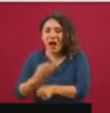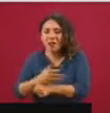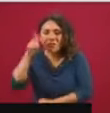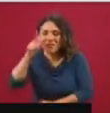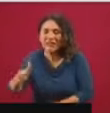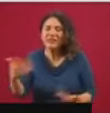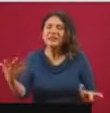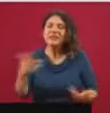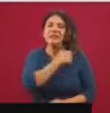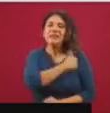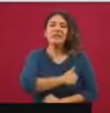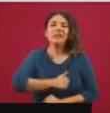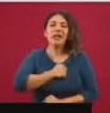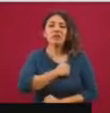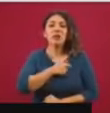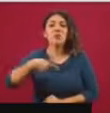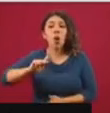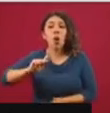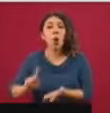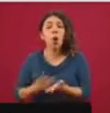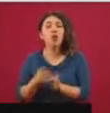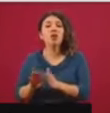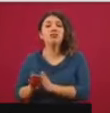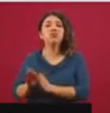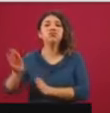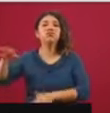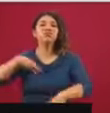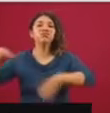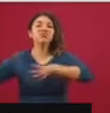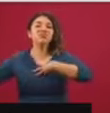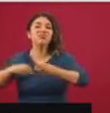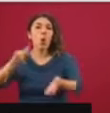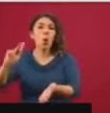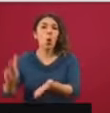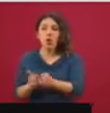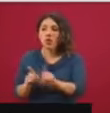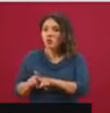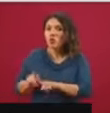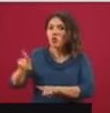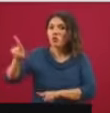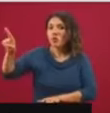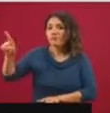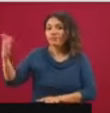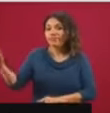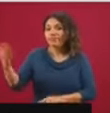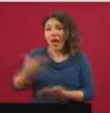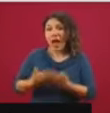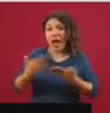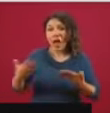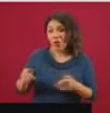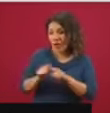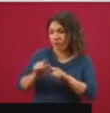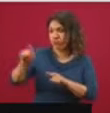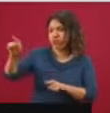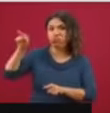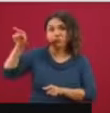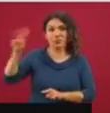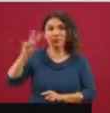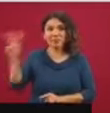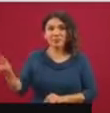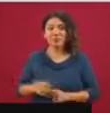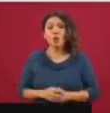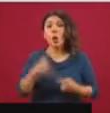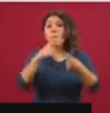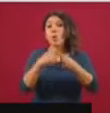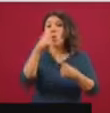ocurriendo ha tenido un rebrote que va subiendo hoy está aquí la situación de casos por millón